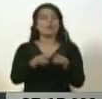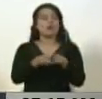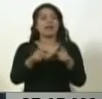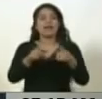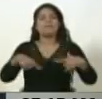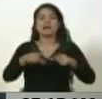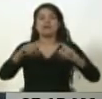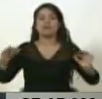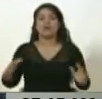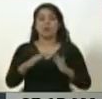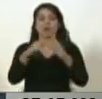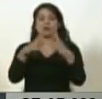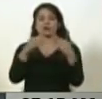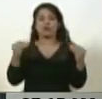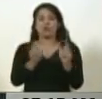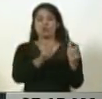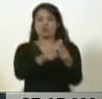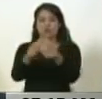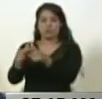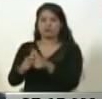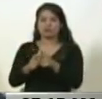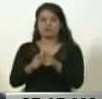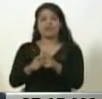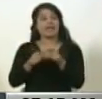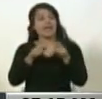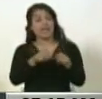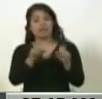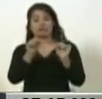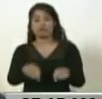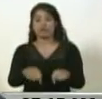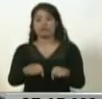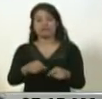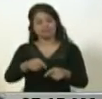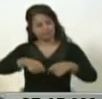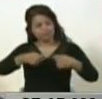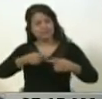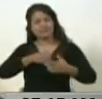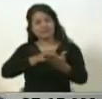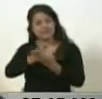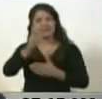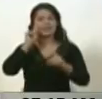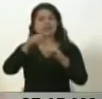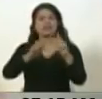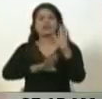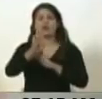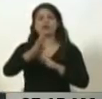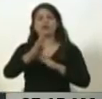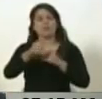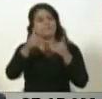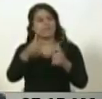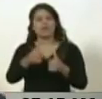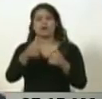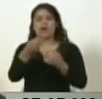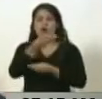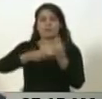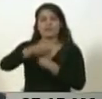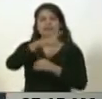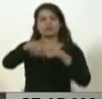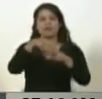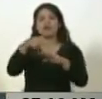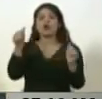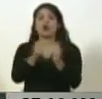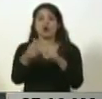entre los sectores que apuestan a un desarrollo sano de la economía nacional, conjuntamente con el gobierno